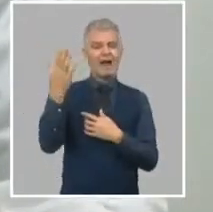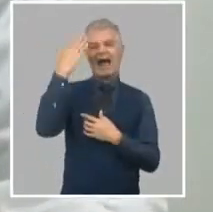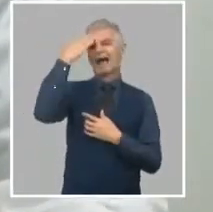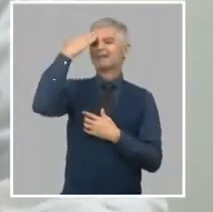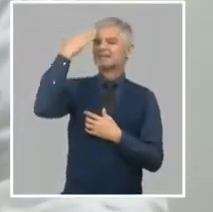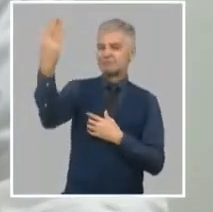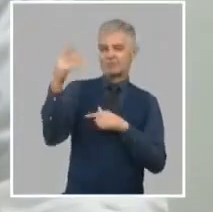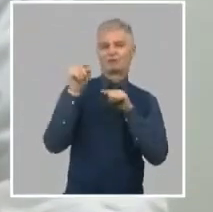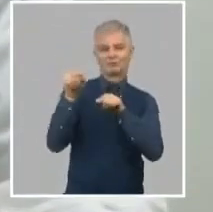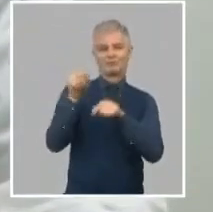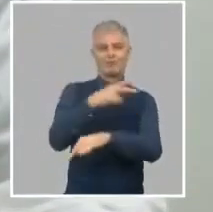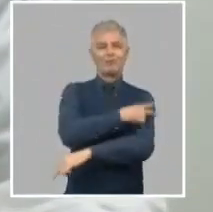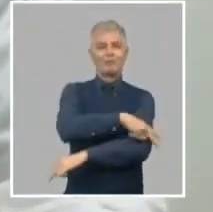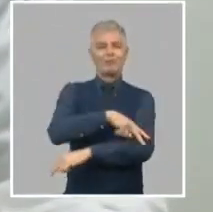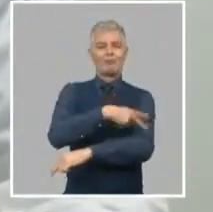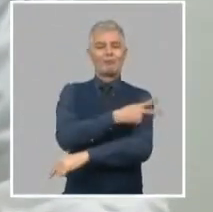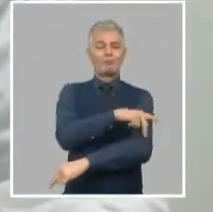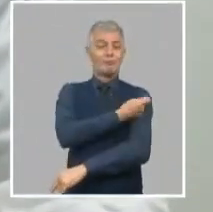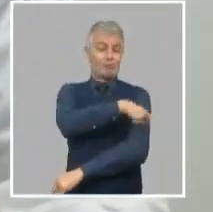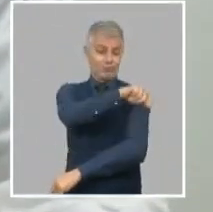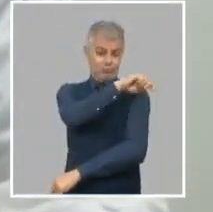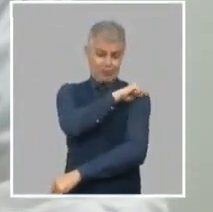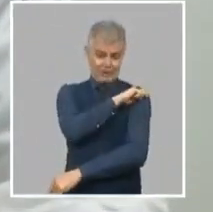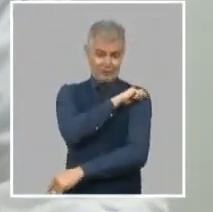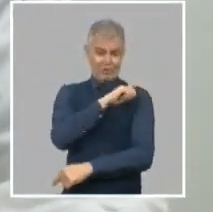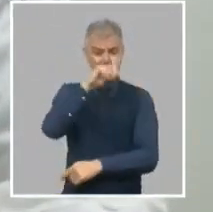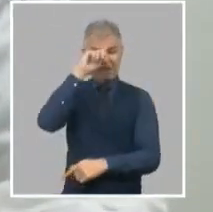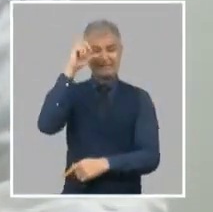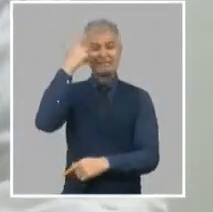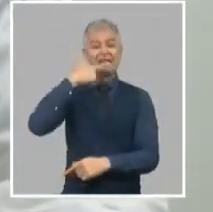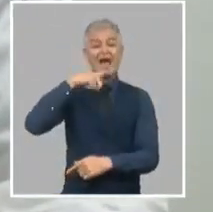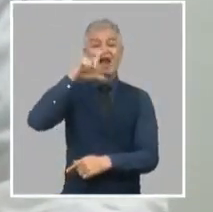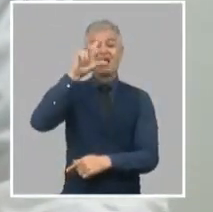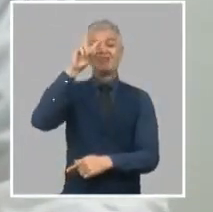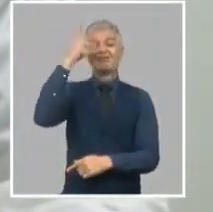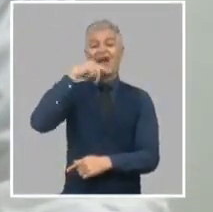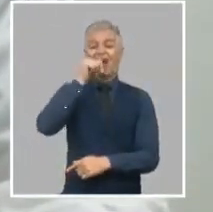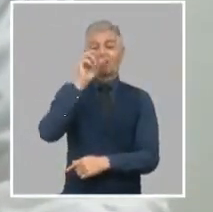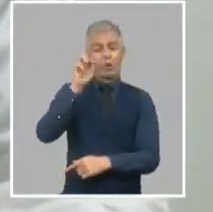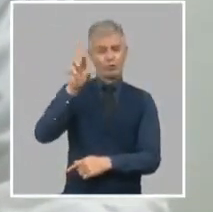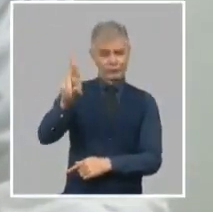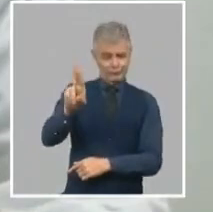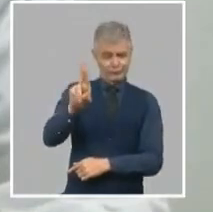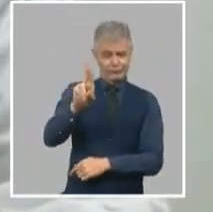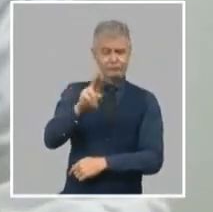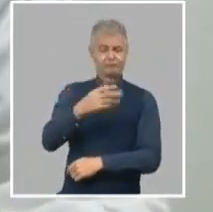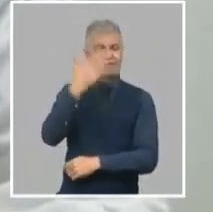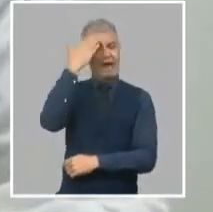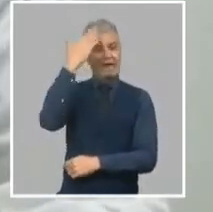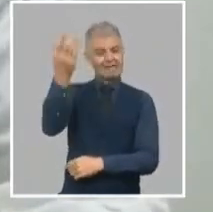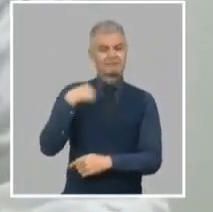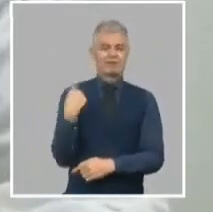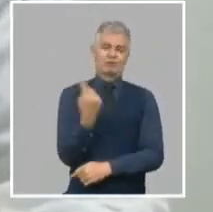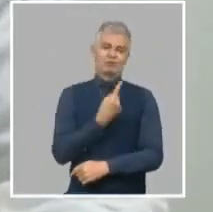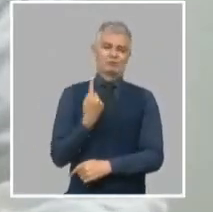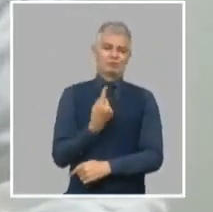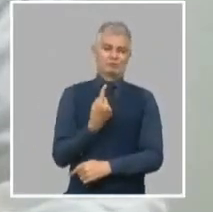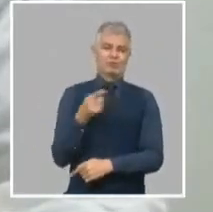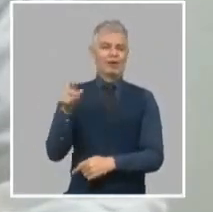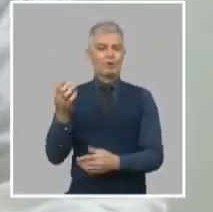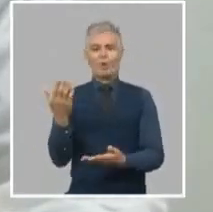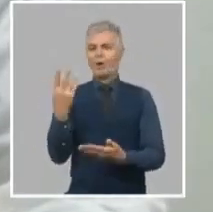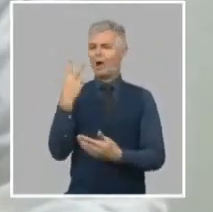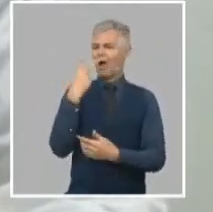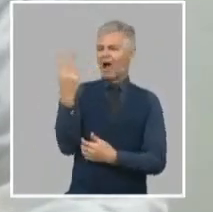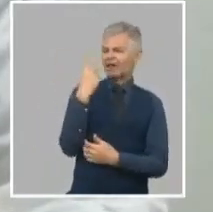pueblo, las atenciones de ese pueblo, que se desbordaban, se desmedían en ocuparse de nosotros, en